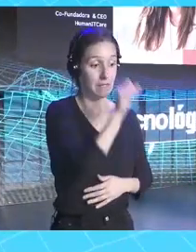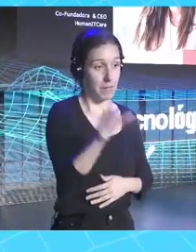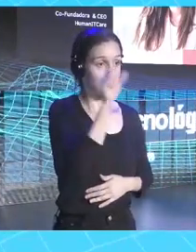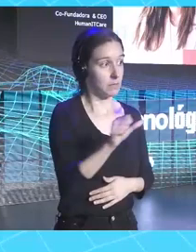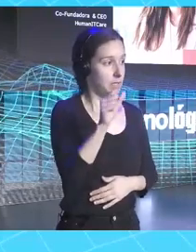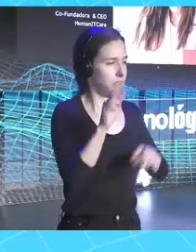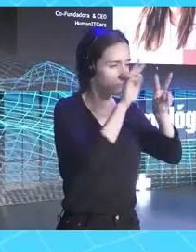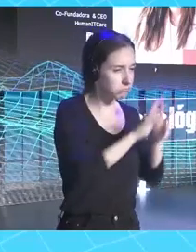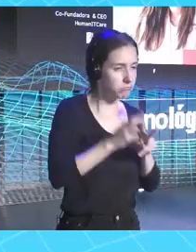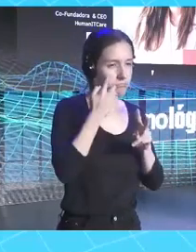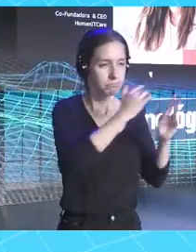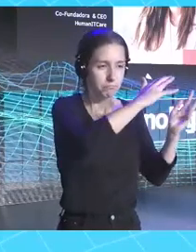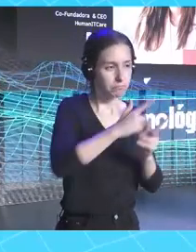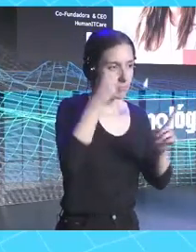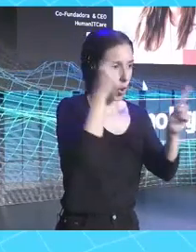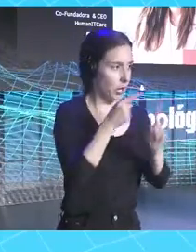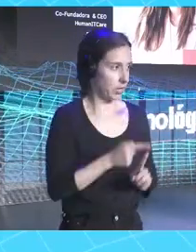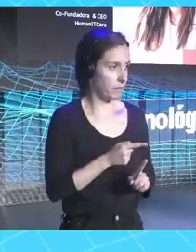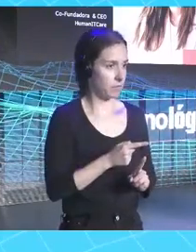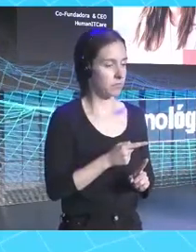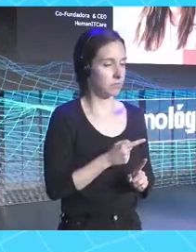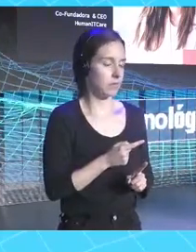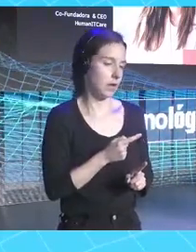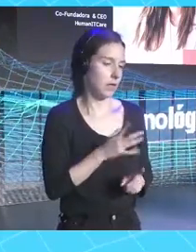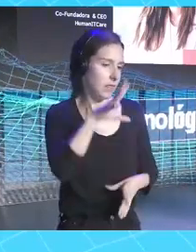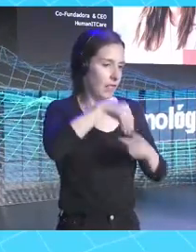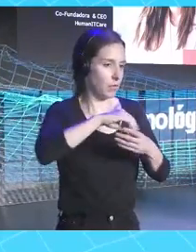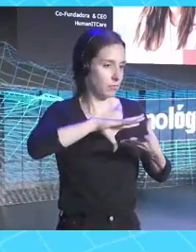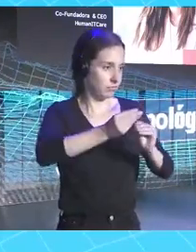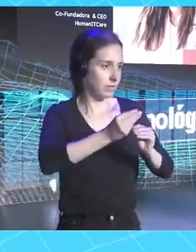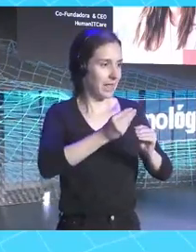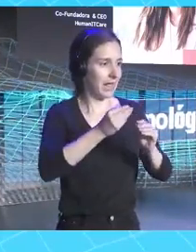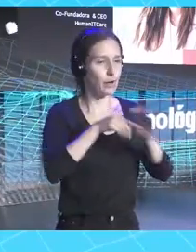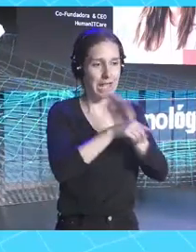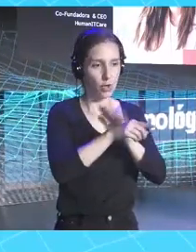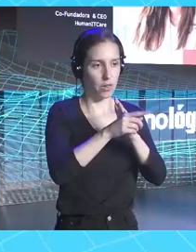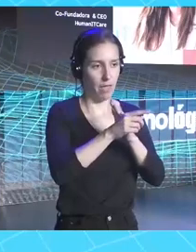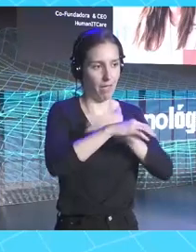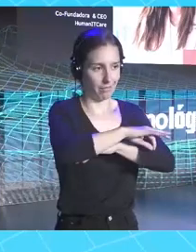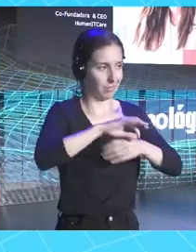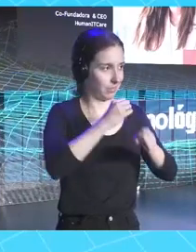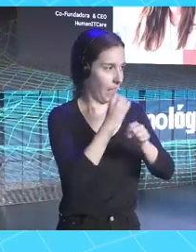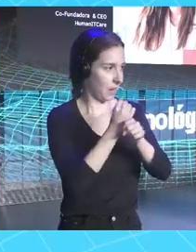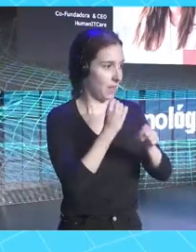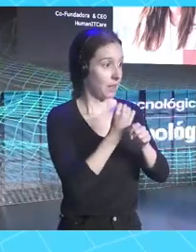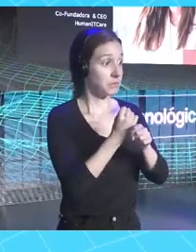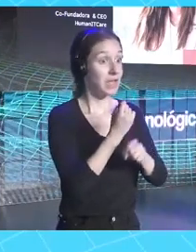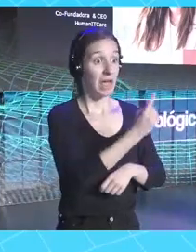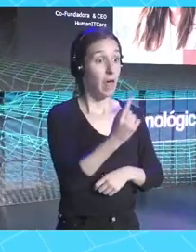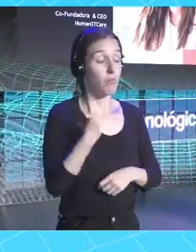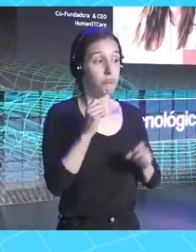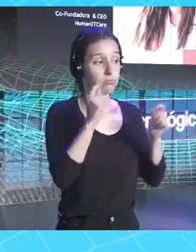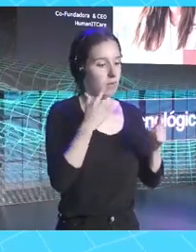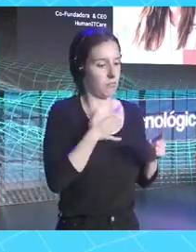revisando no cada semana tenemos todo un gestor de tareas entonces la gente nos dimos cuenta que prefería trabajar remotamente y que teníamos que acceder